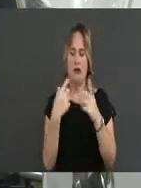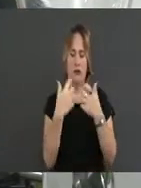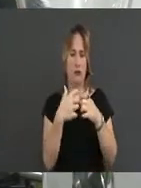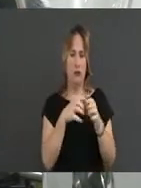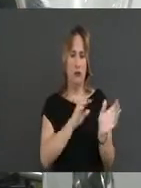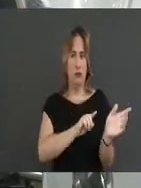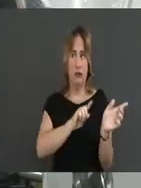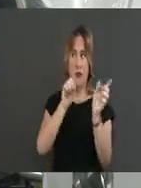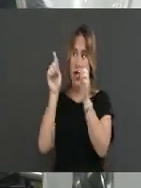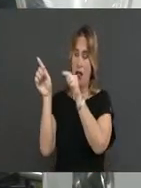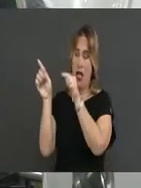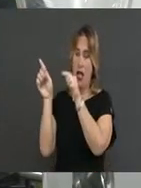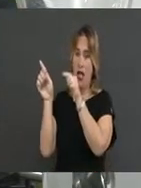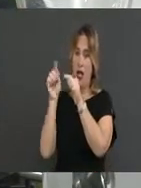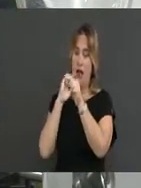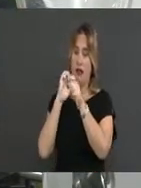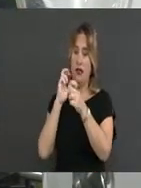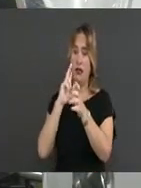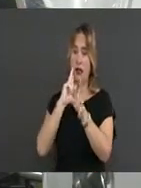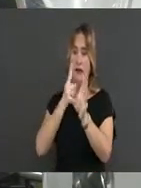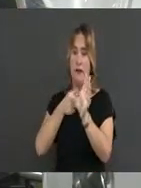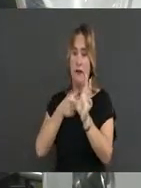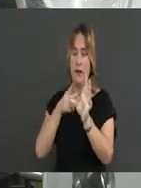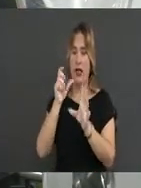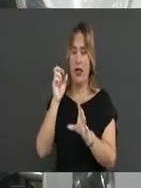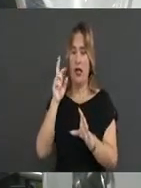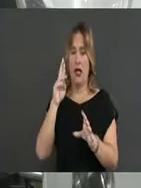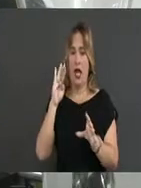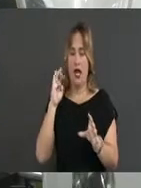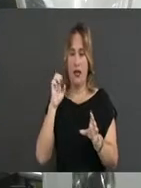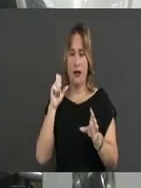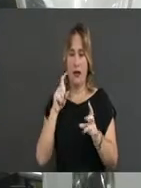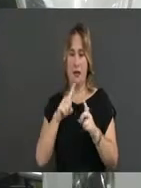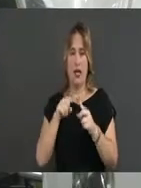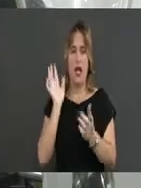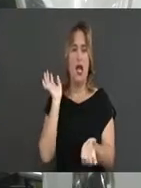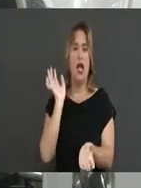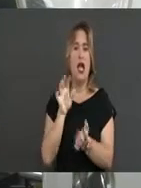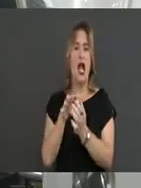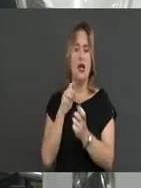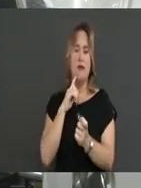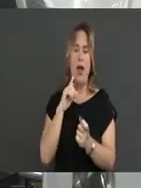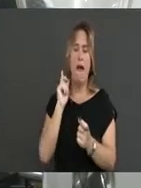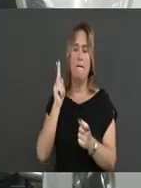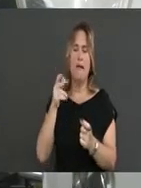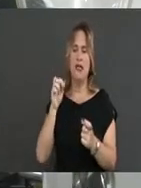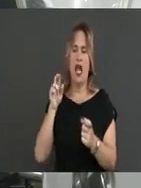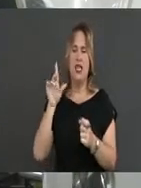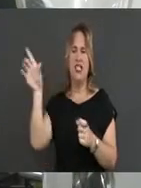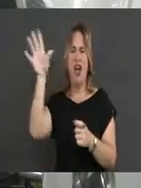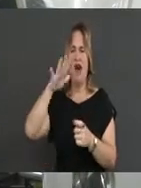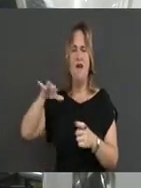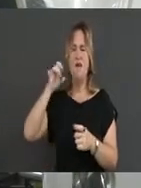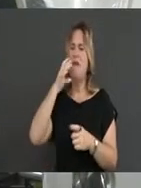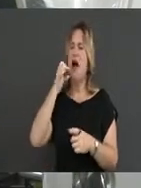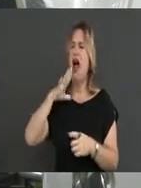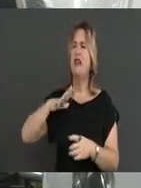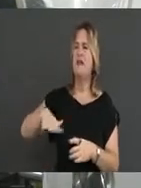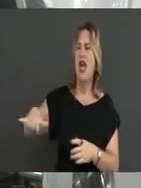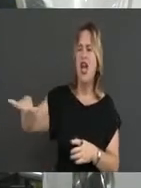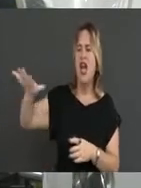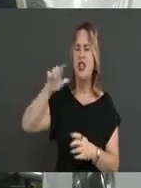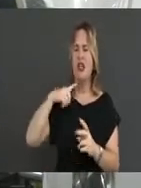que es la zona que coge con el Carmen, que usted mencionaba, Caimanes, Piñalito, son de la zona Mar Verde que